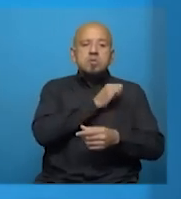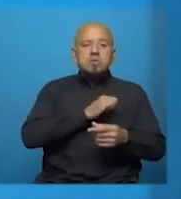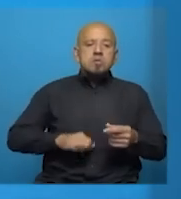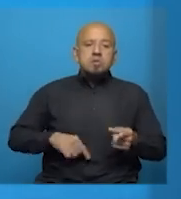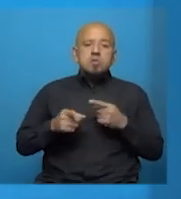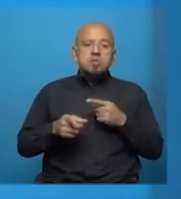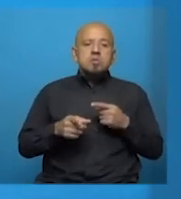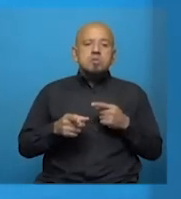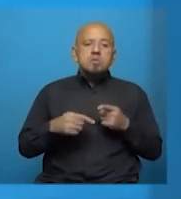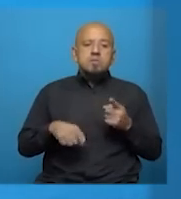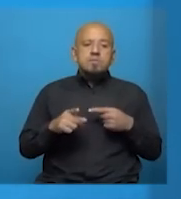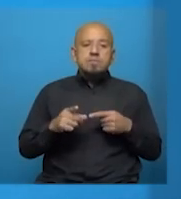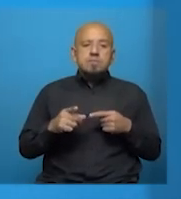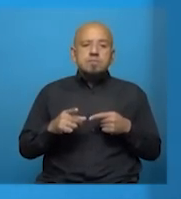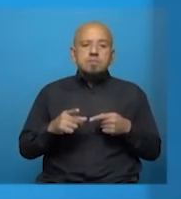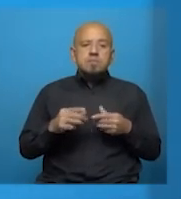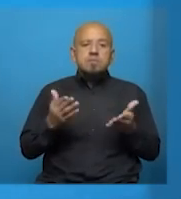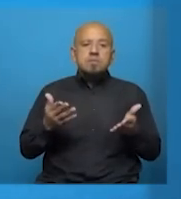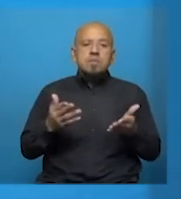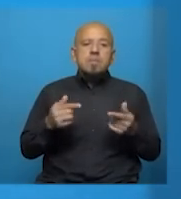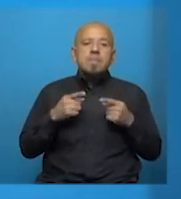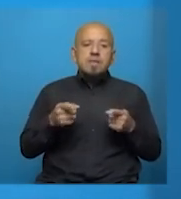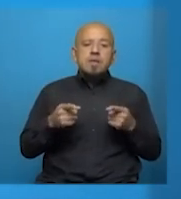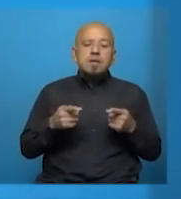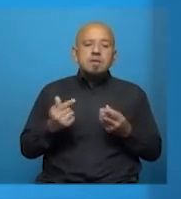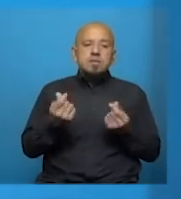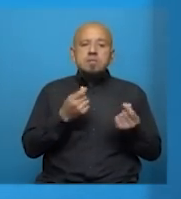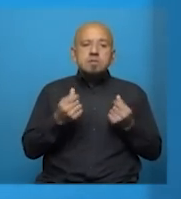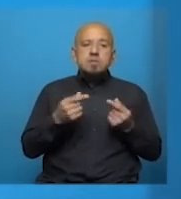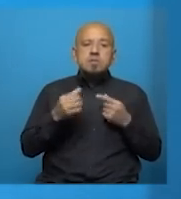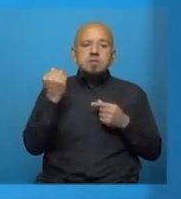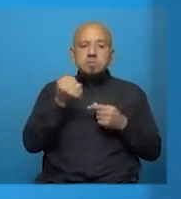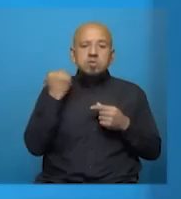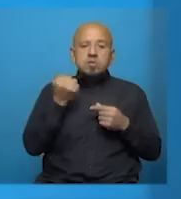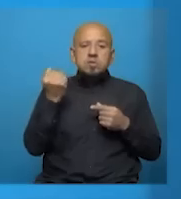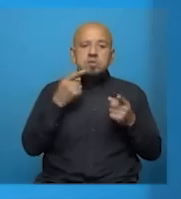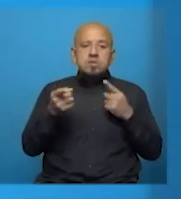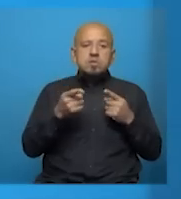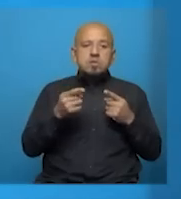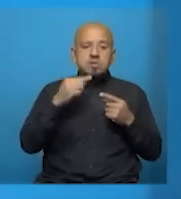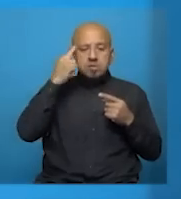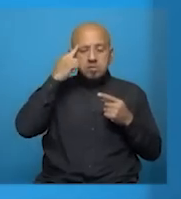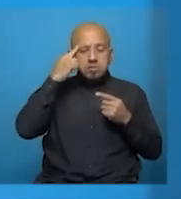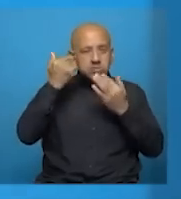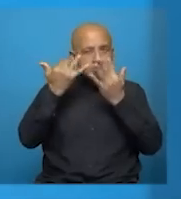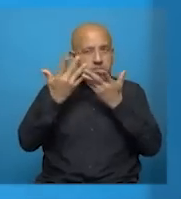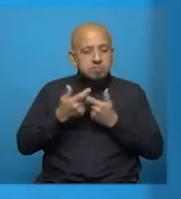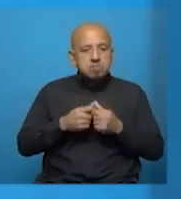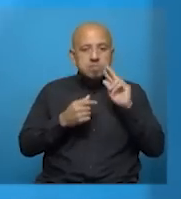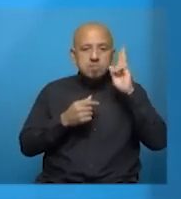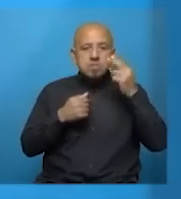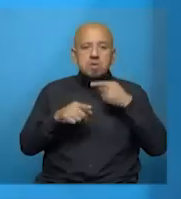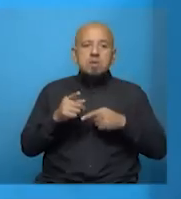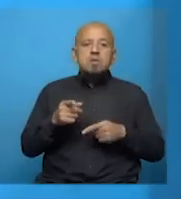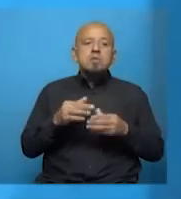esta pseudo rebaja de impuestos. Bueno, ese dinero hubiera sido muy importante con una mirada más estratégica de lo que el Uruguay